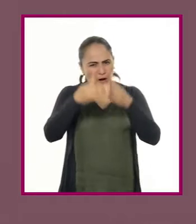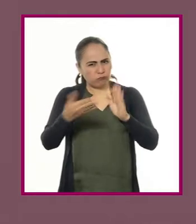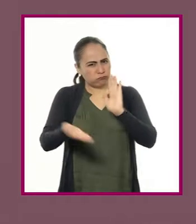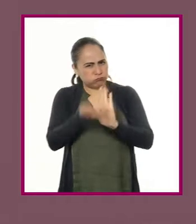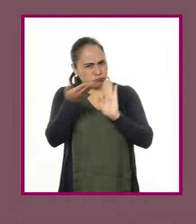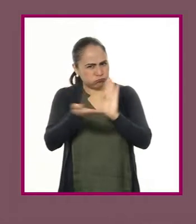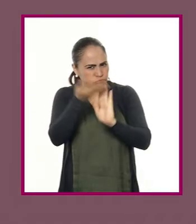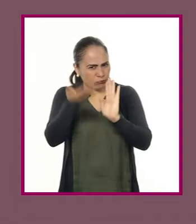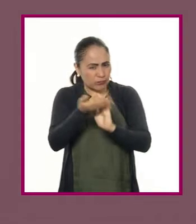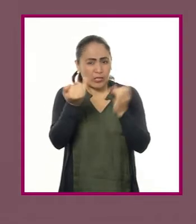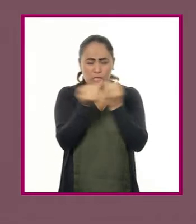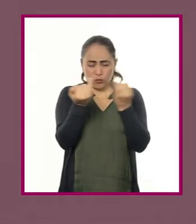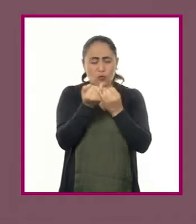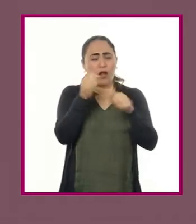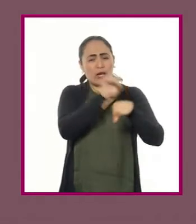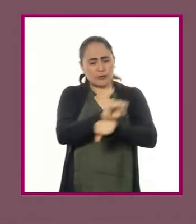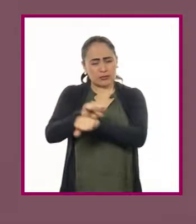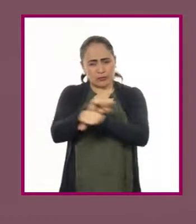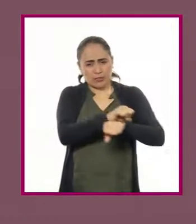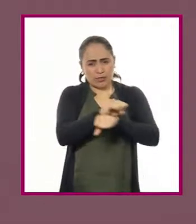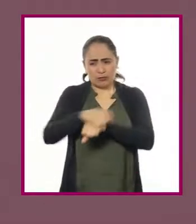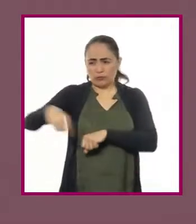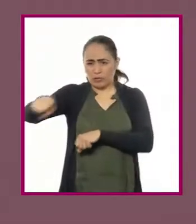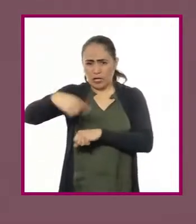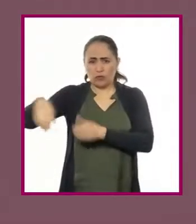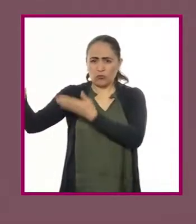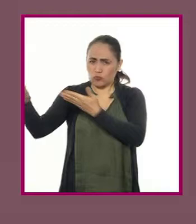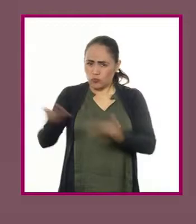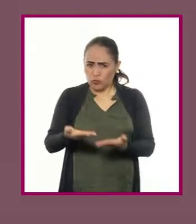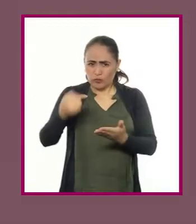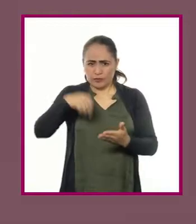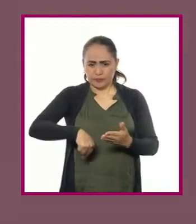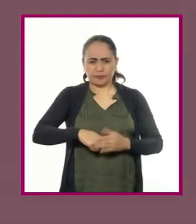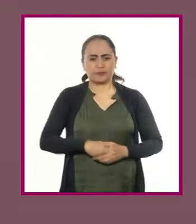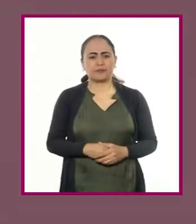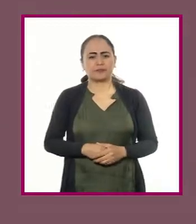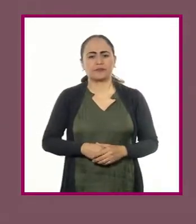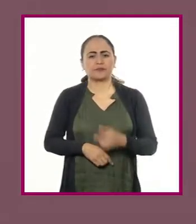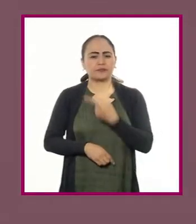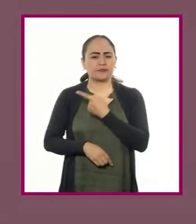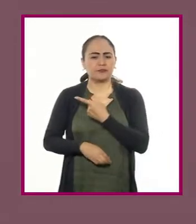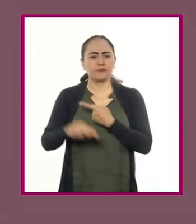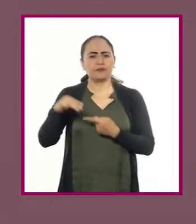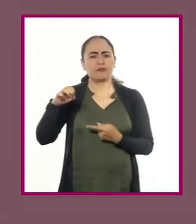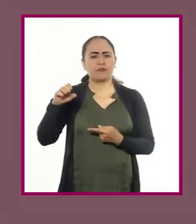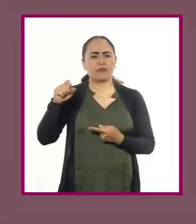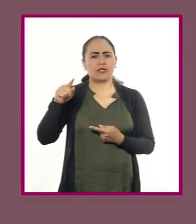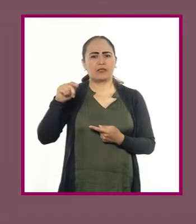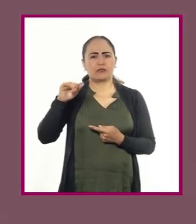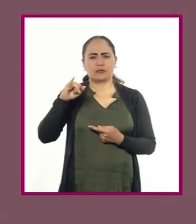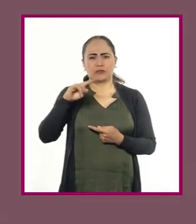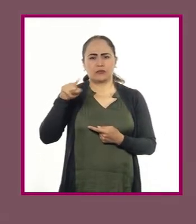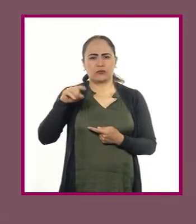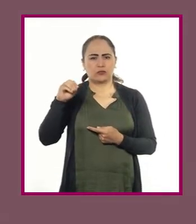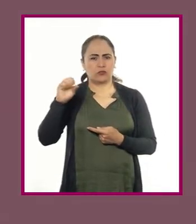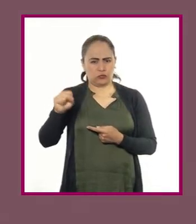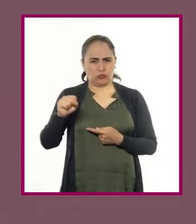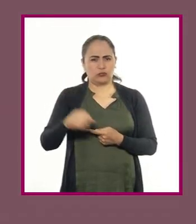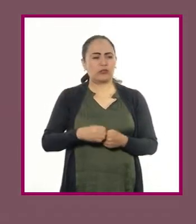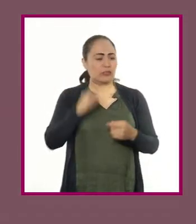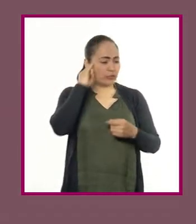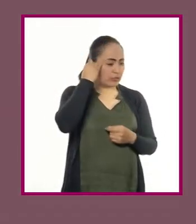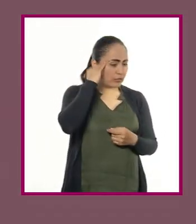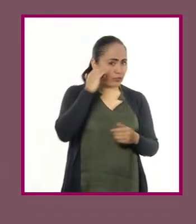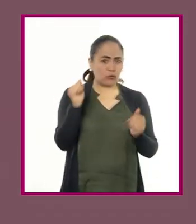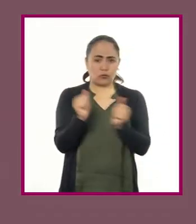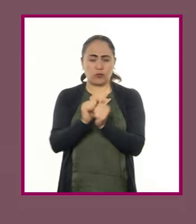así como esclavos. Los mestizos, hijos de españoles con indígenas, no podían ocupar puestos